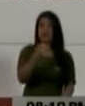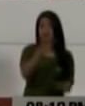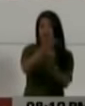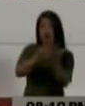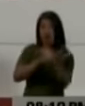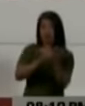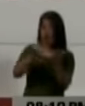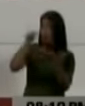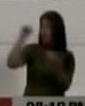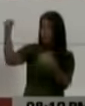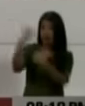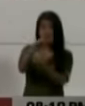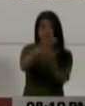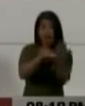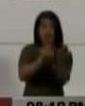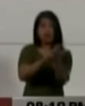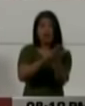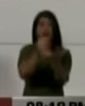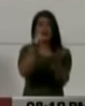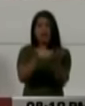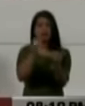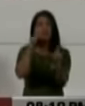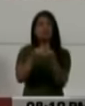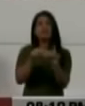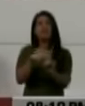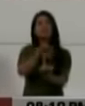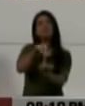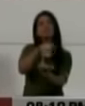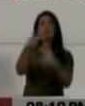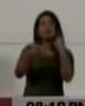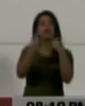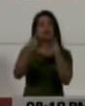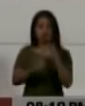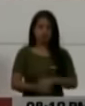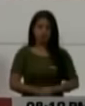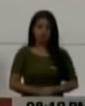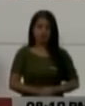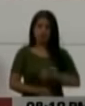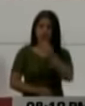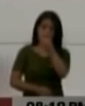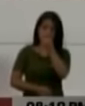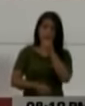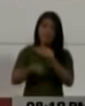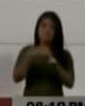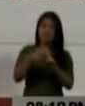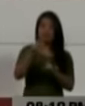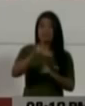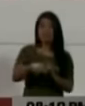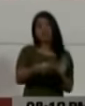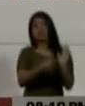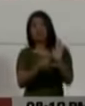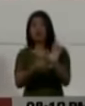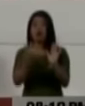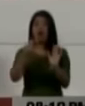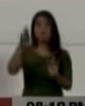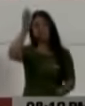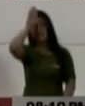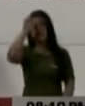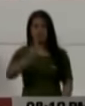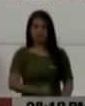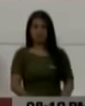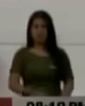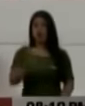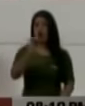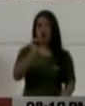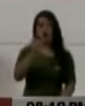Parolin solo para un show político, como parte del show político, y la quisieron exponer como que el Papa o el Vaticano.